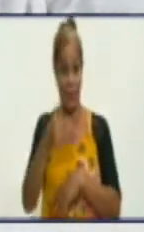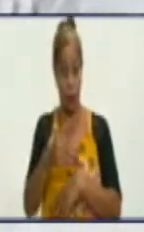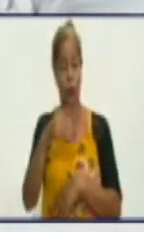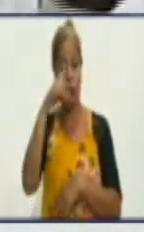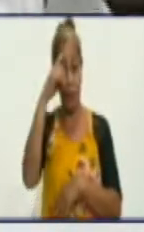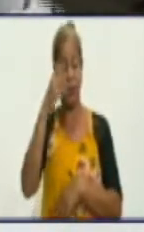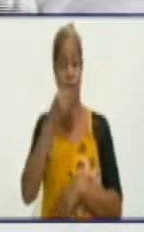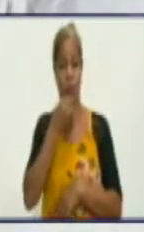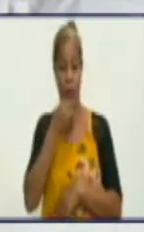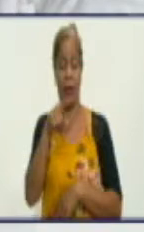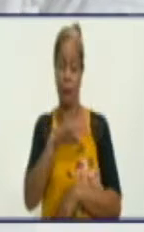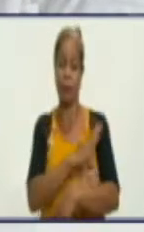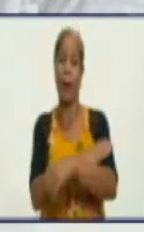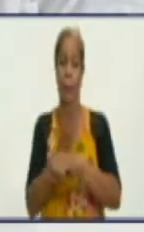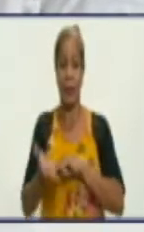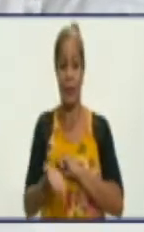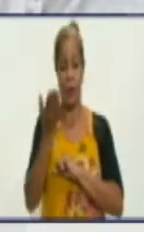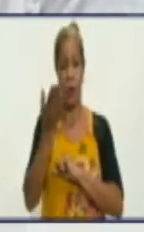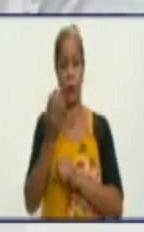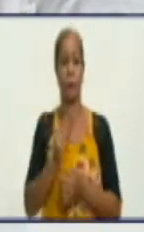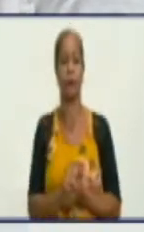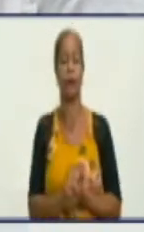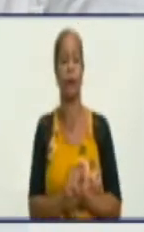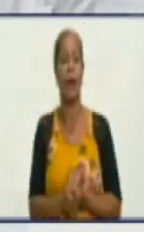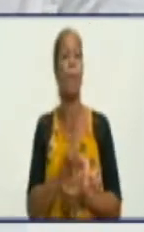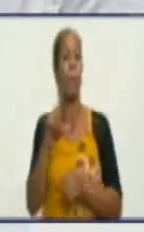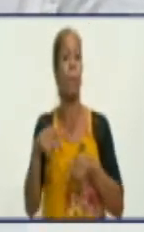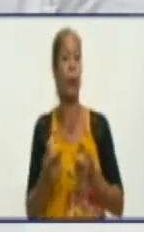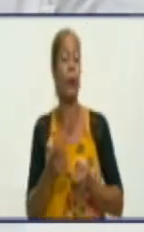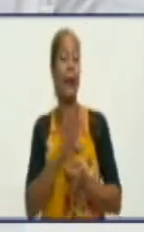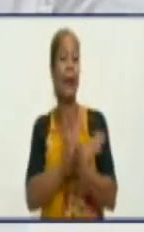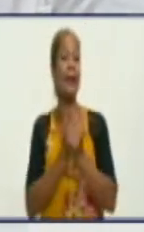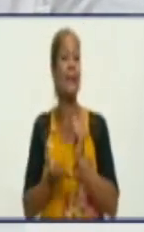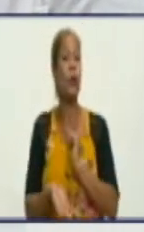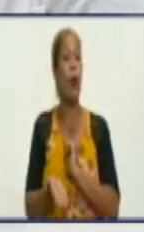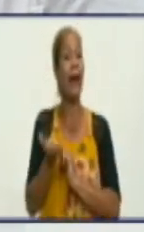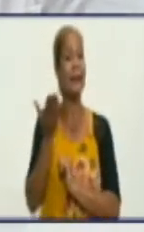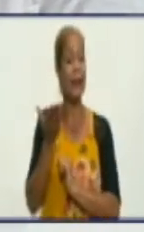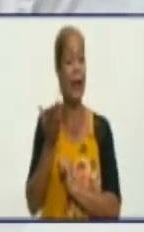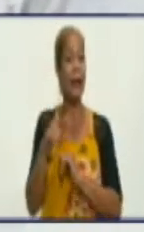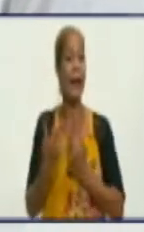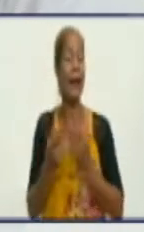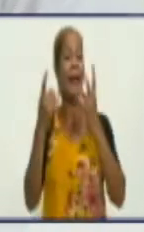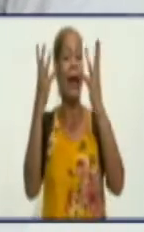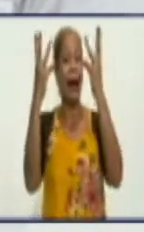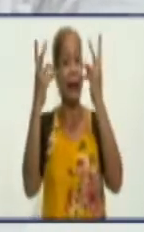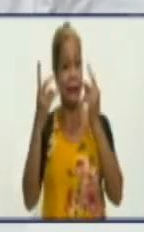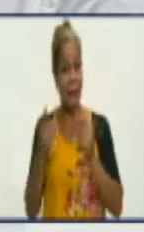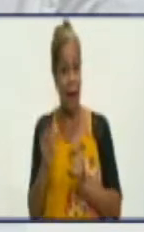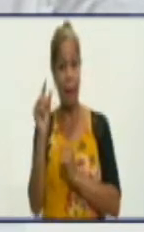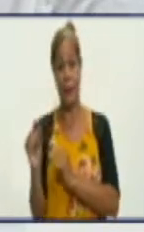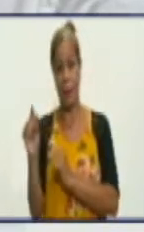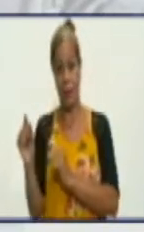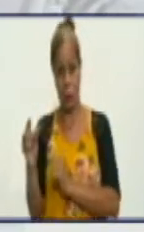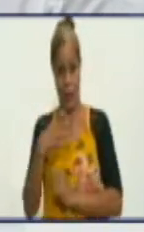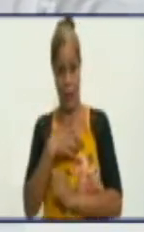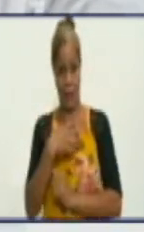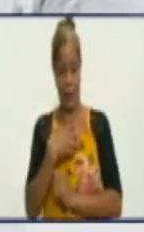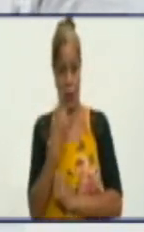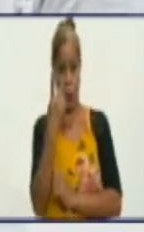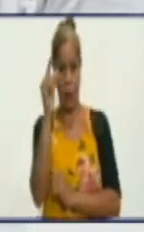un individuo X, por así decirlo. Hipertensión arterial que estaríamos hablando según las cifras de tensión arterial que va a presentar paciente. O